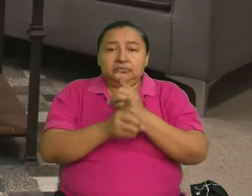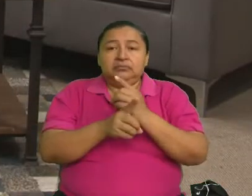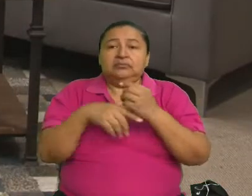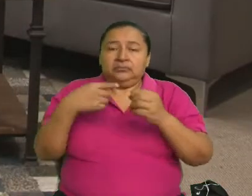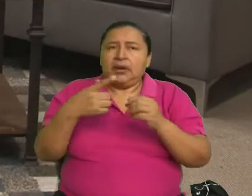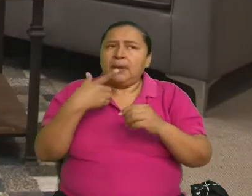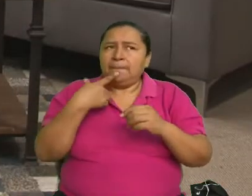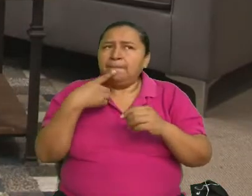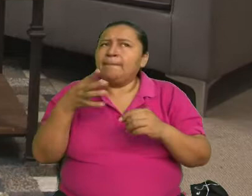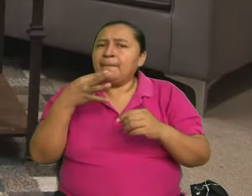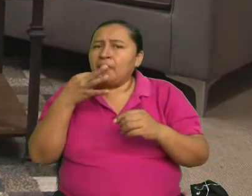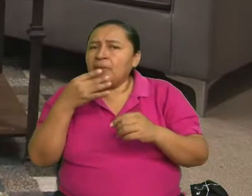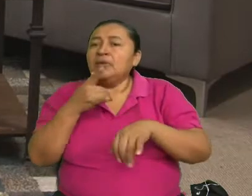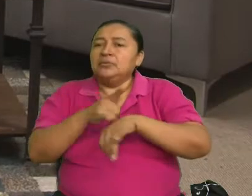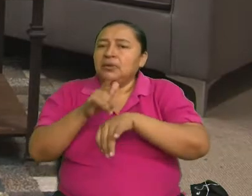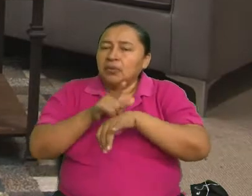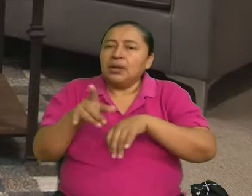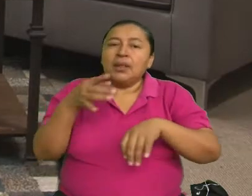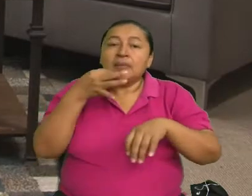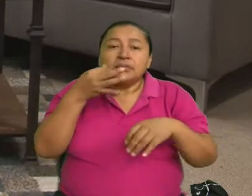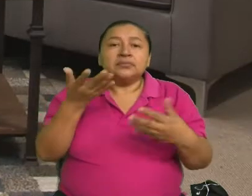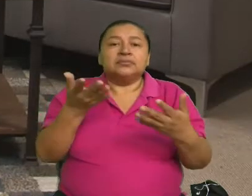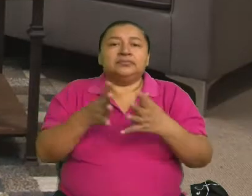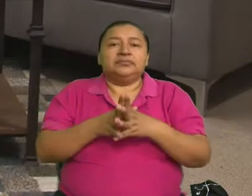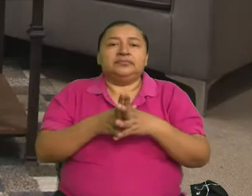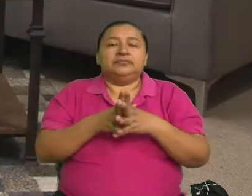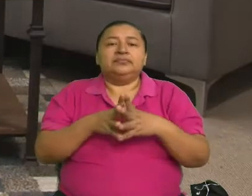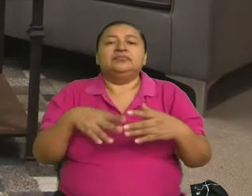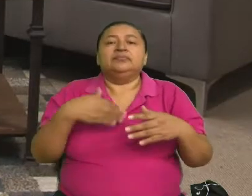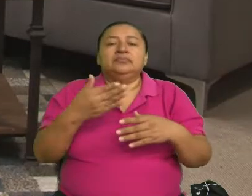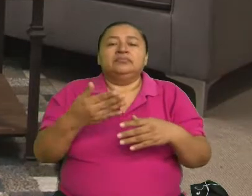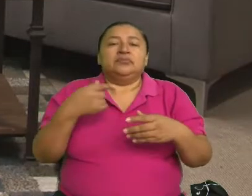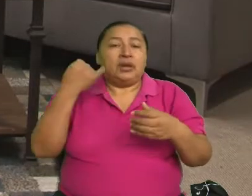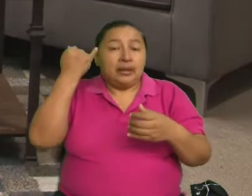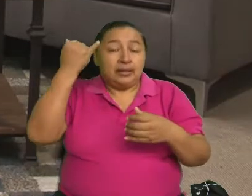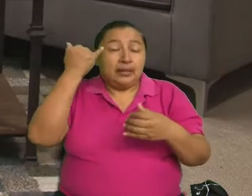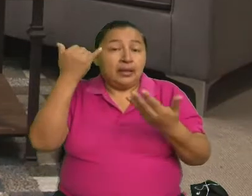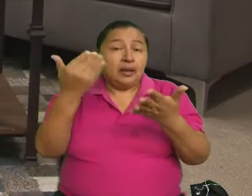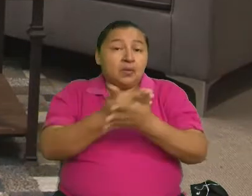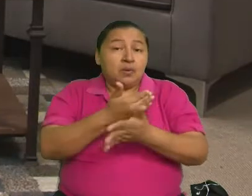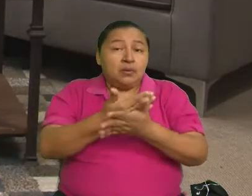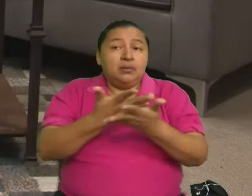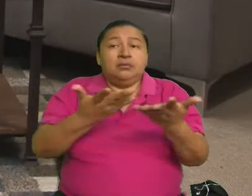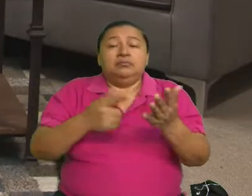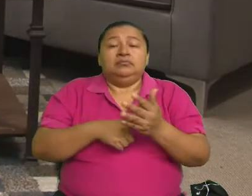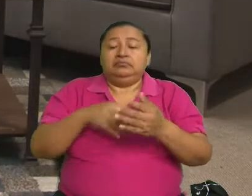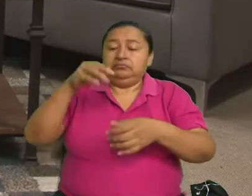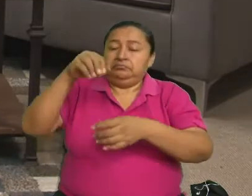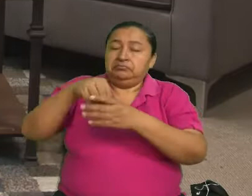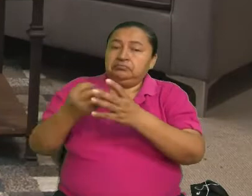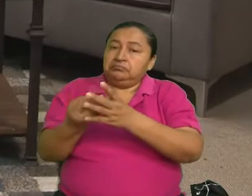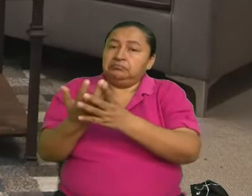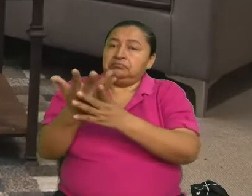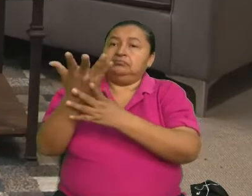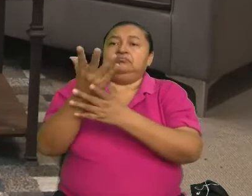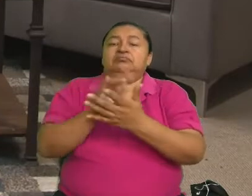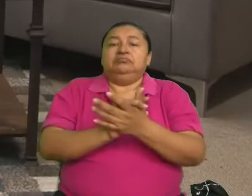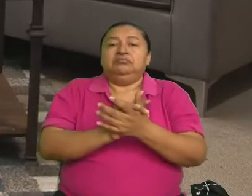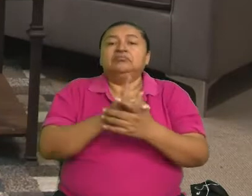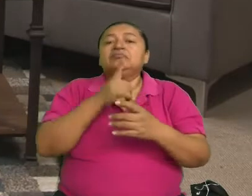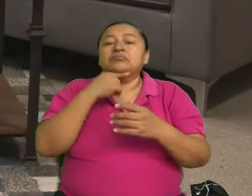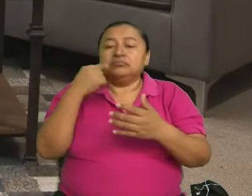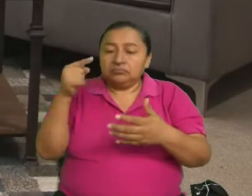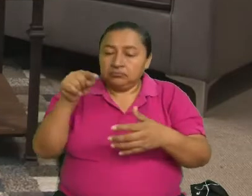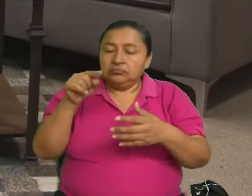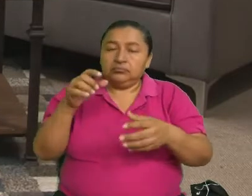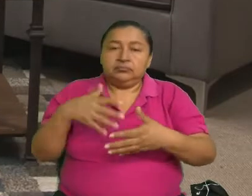hay que probarlo, hay que buscarla. Y con este emprendimiento, el cultivo, esto viene a